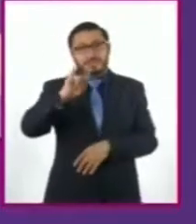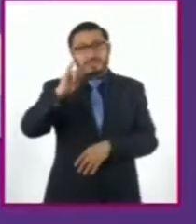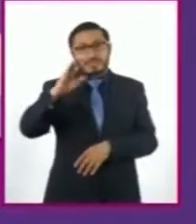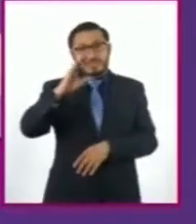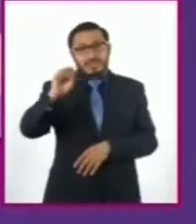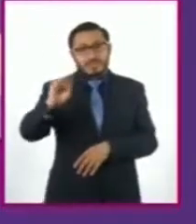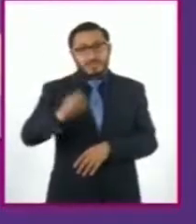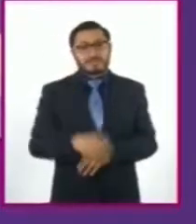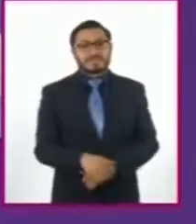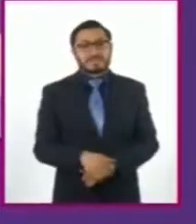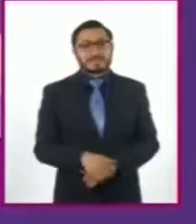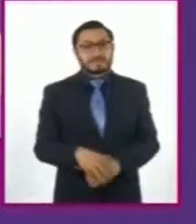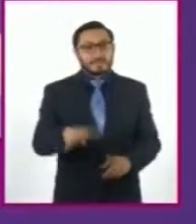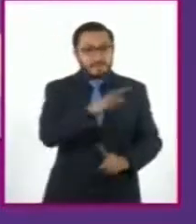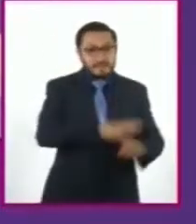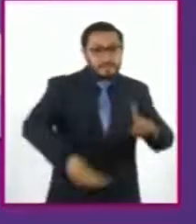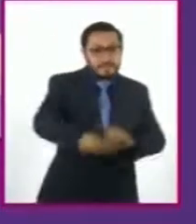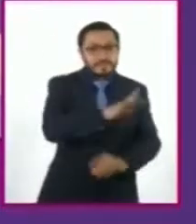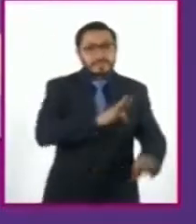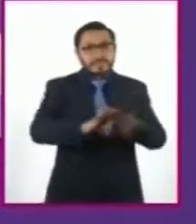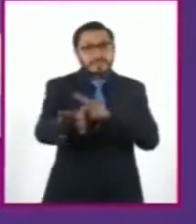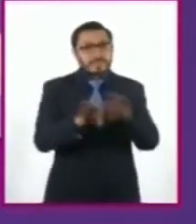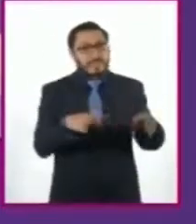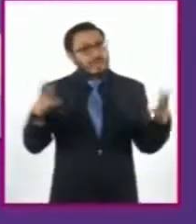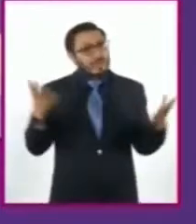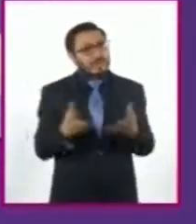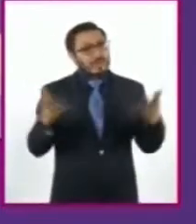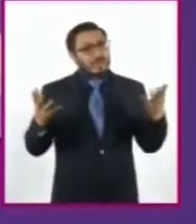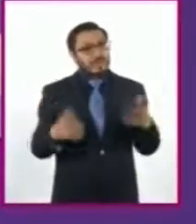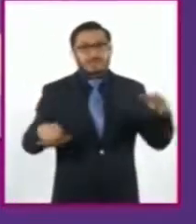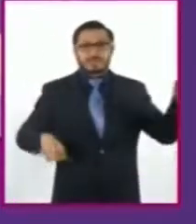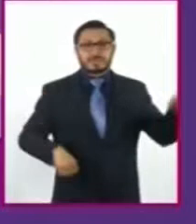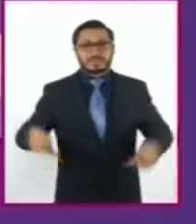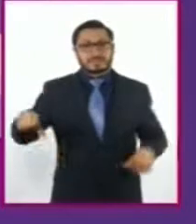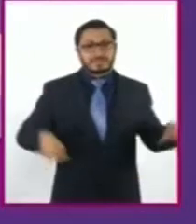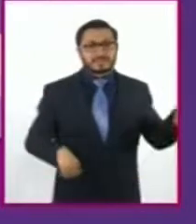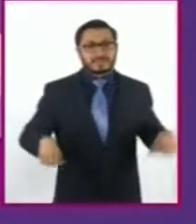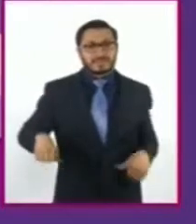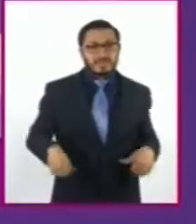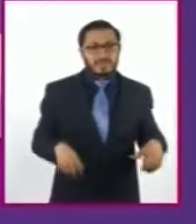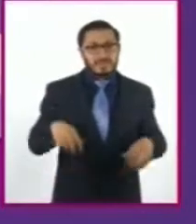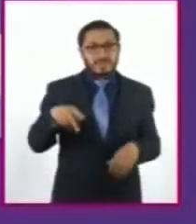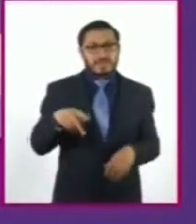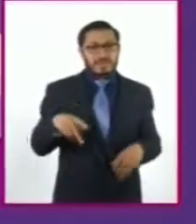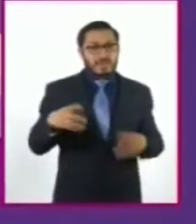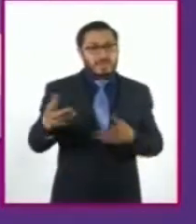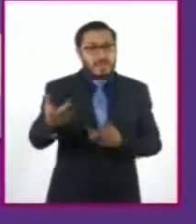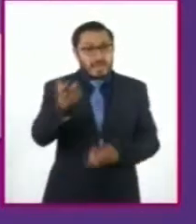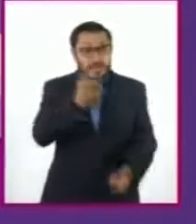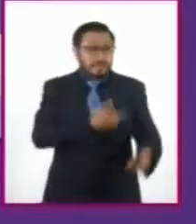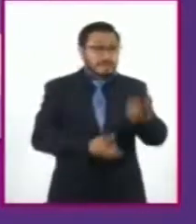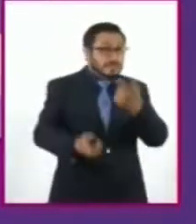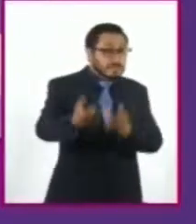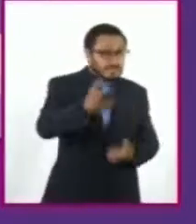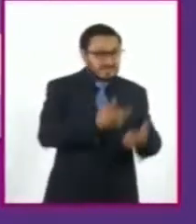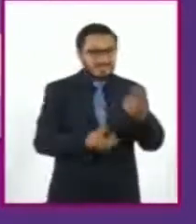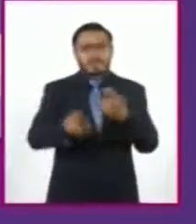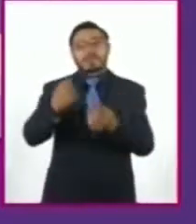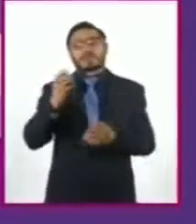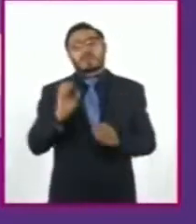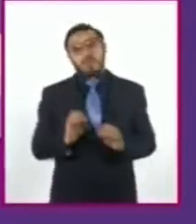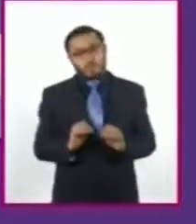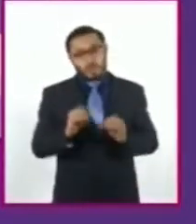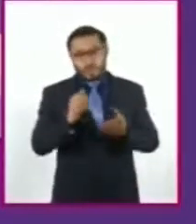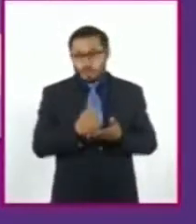En el ámbito del trabajo, donde se realizan actividades a cambio de una remuneración y se permite